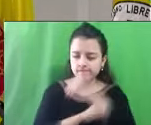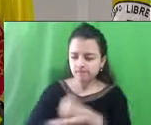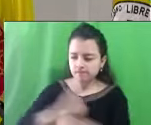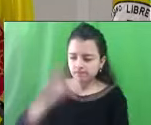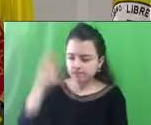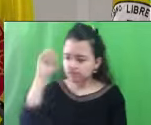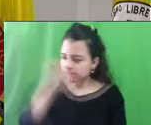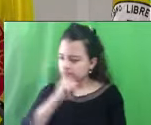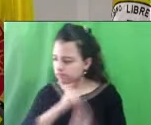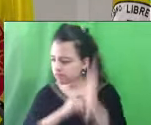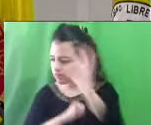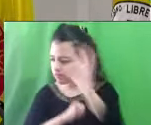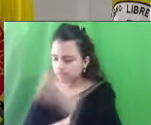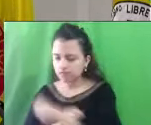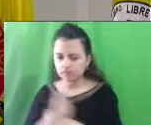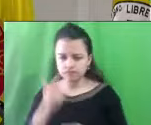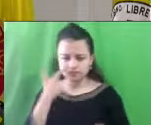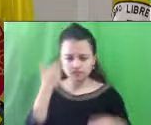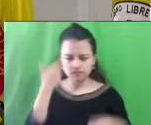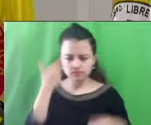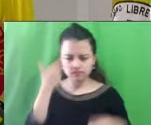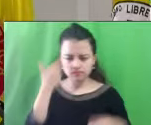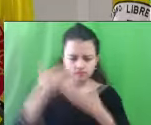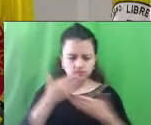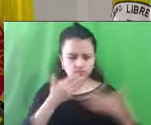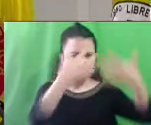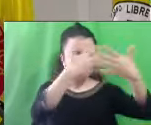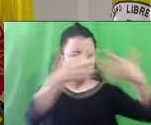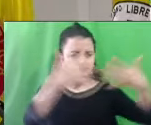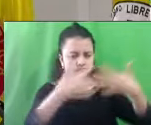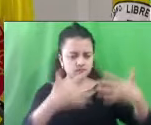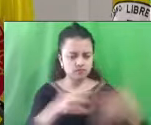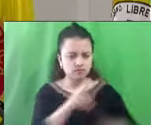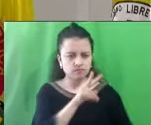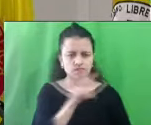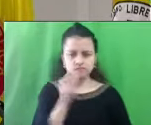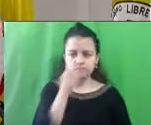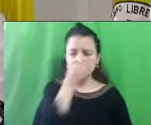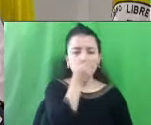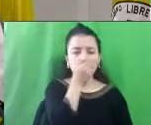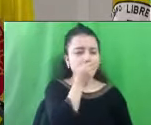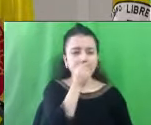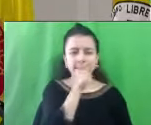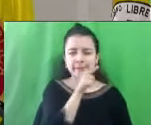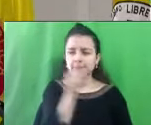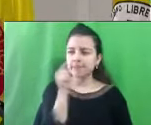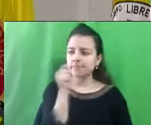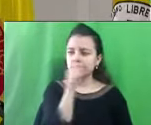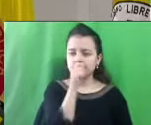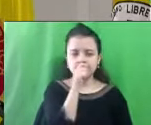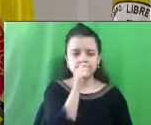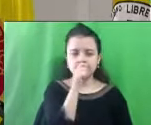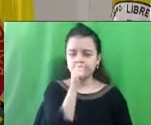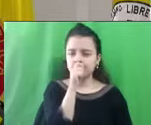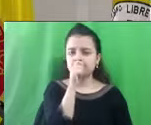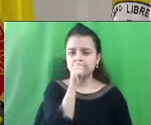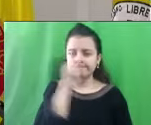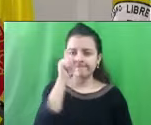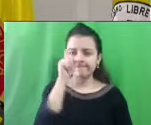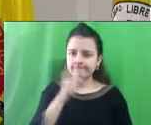habían tomado en cuenta como provisiones que se tenían que realizar para poder llevarlos a